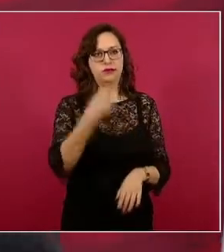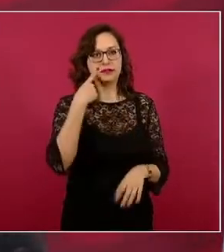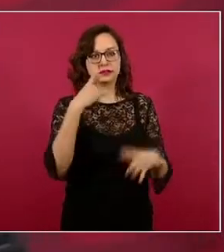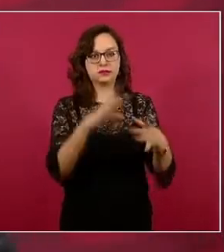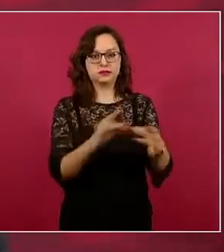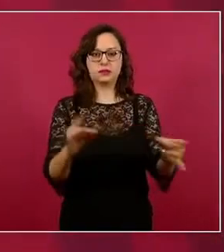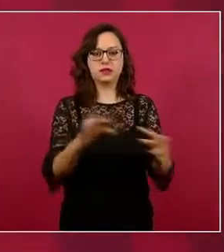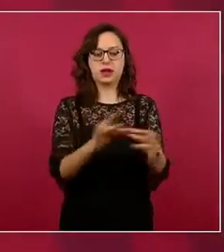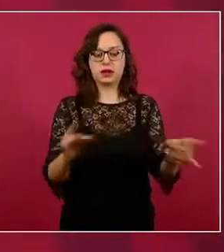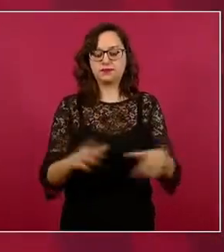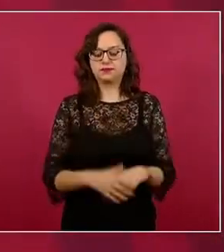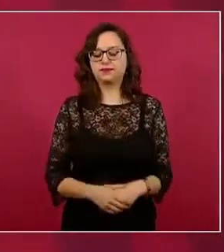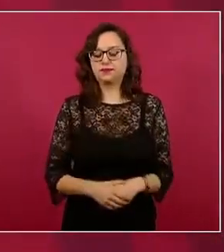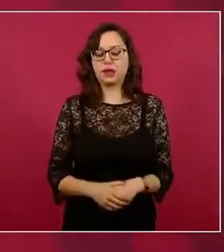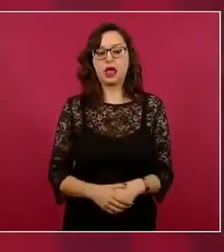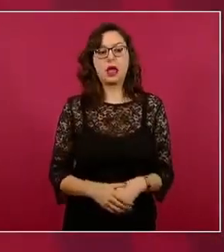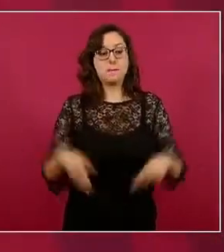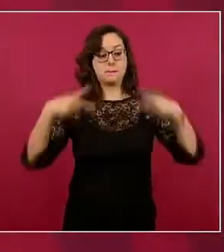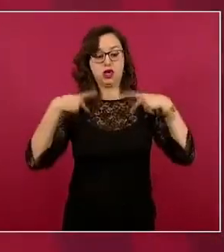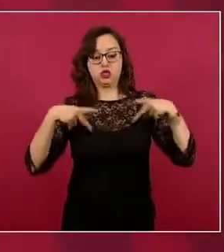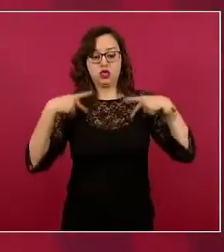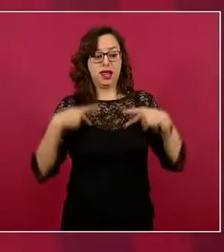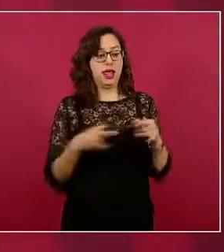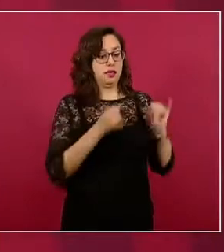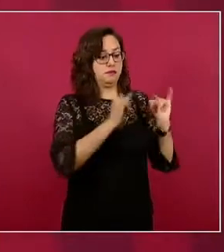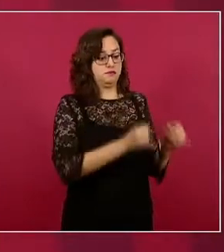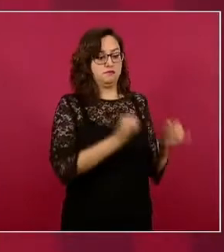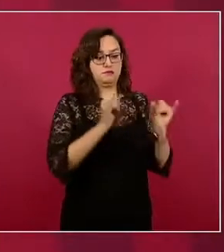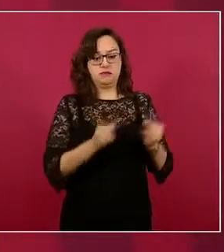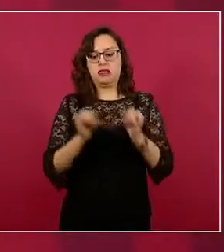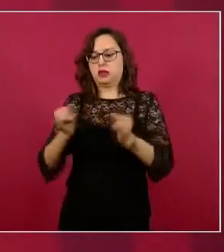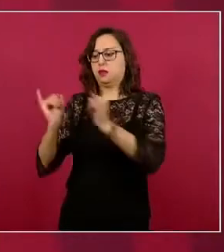se cancelan cuando uno se muere.